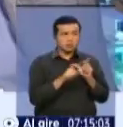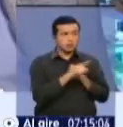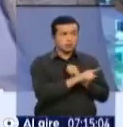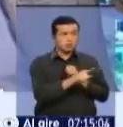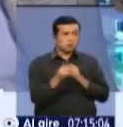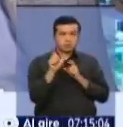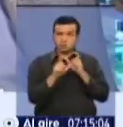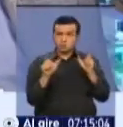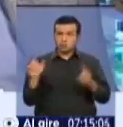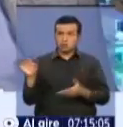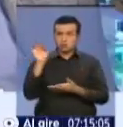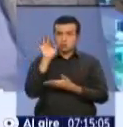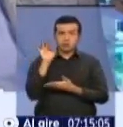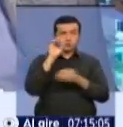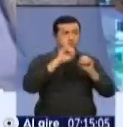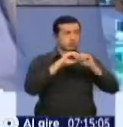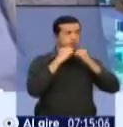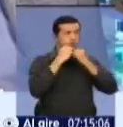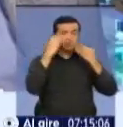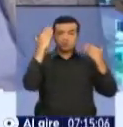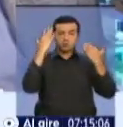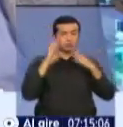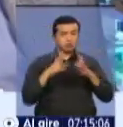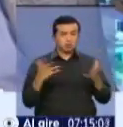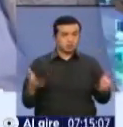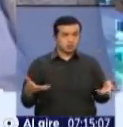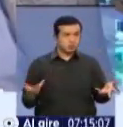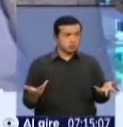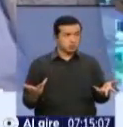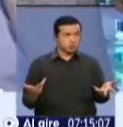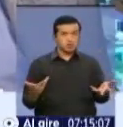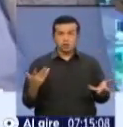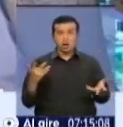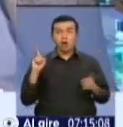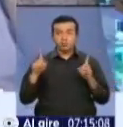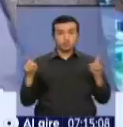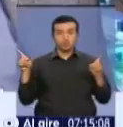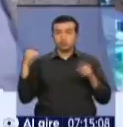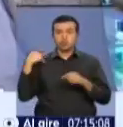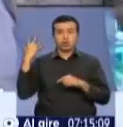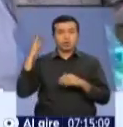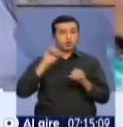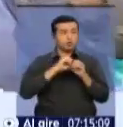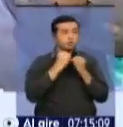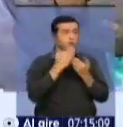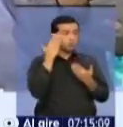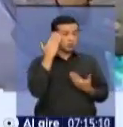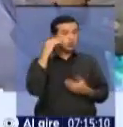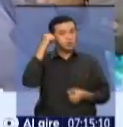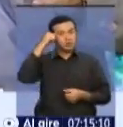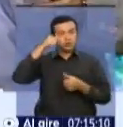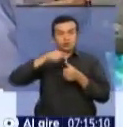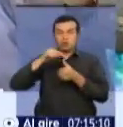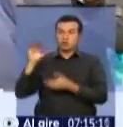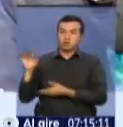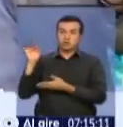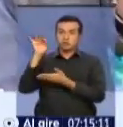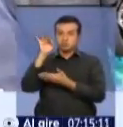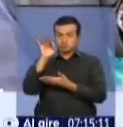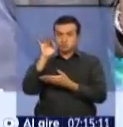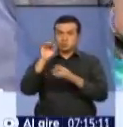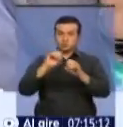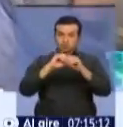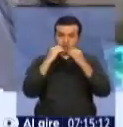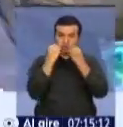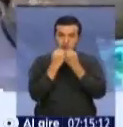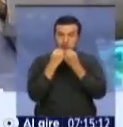que no está representada por las organizaciones políticas, qué pasa? A ver, no nos olvidemos que está representado